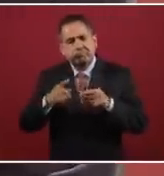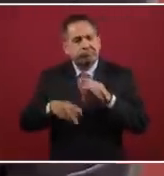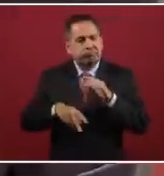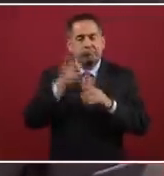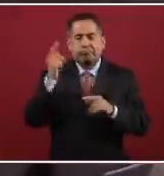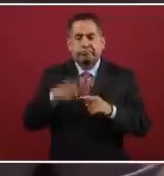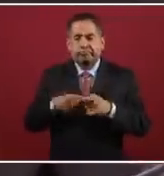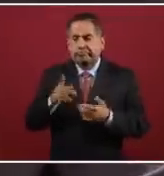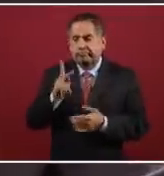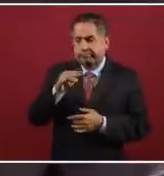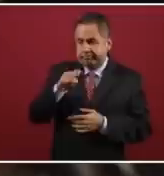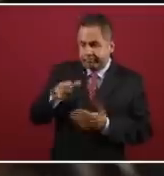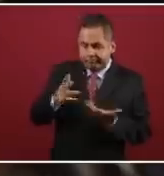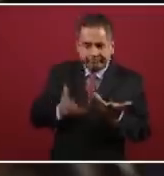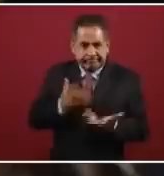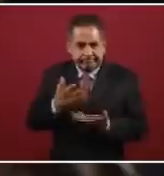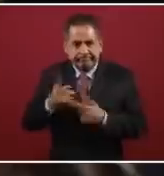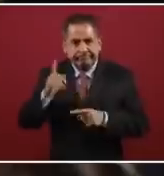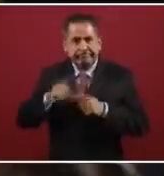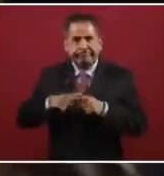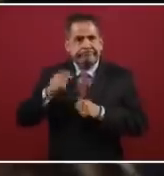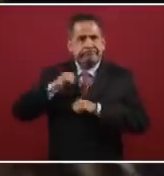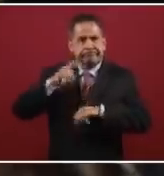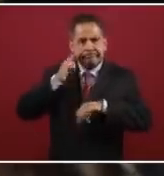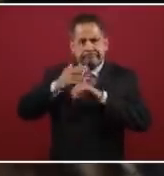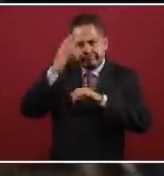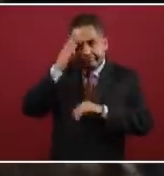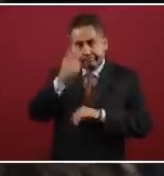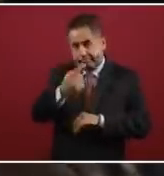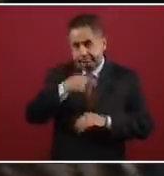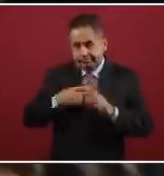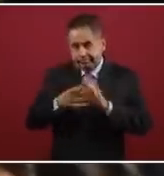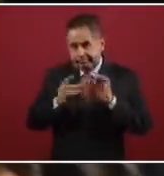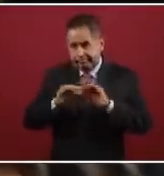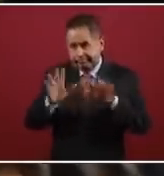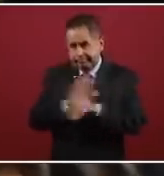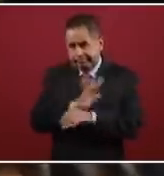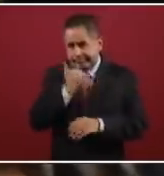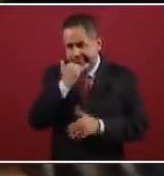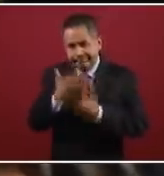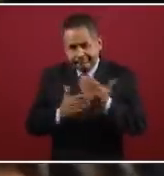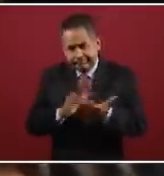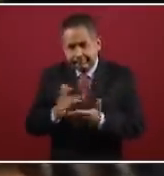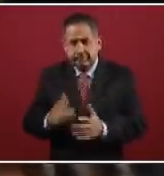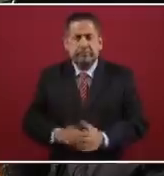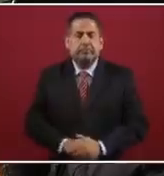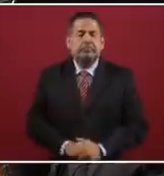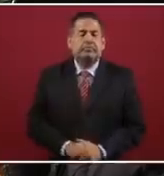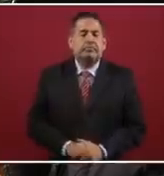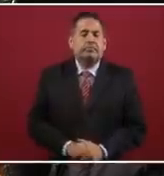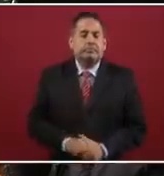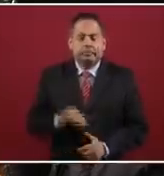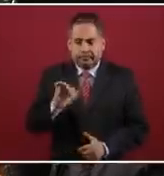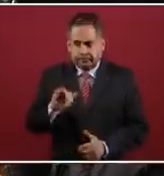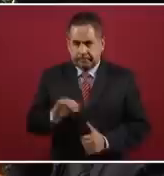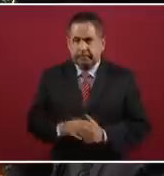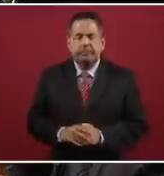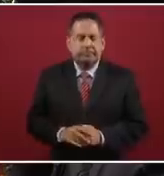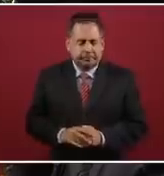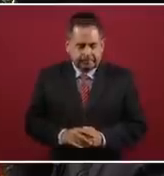firma al mismo tiempo, ¿podría explicar los motivos de estos cambios? Gracias. Sí,